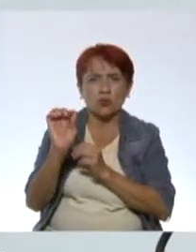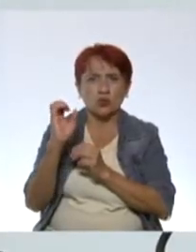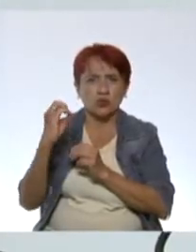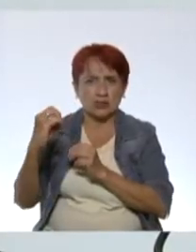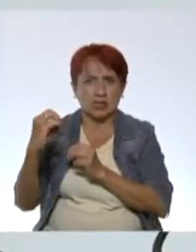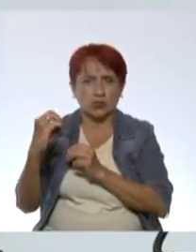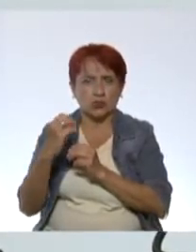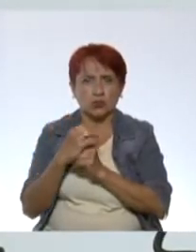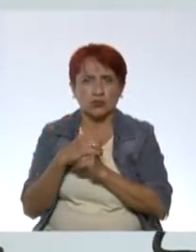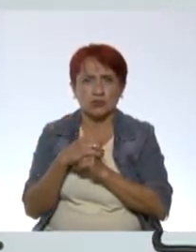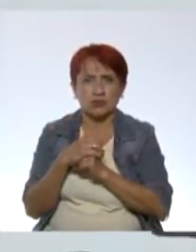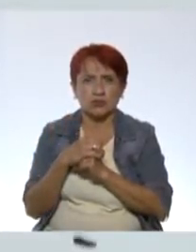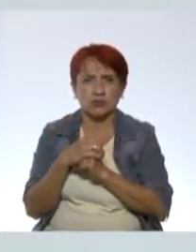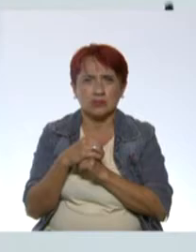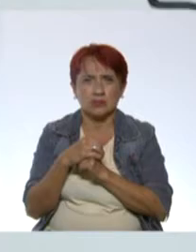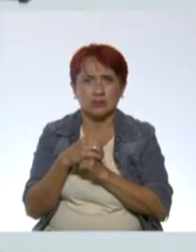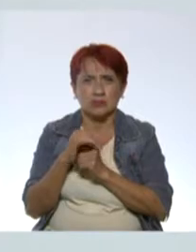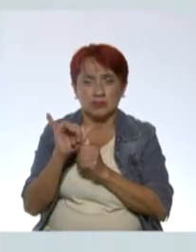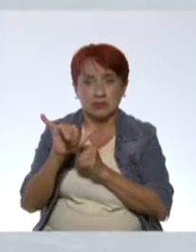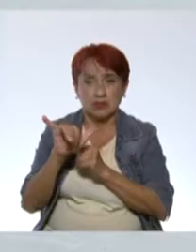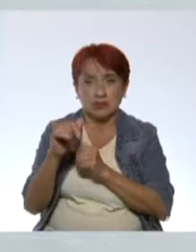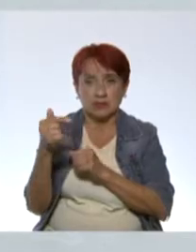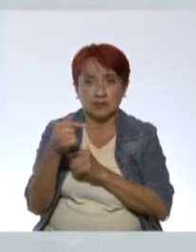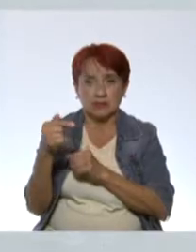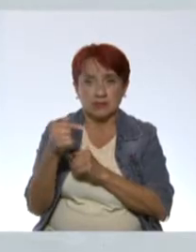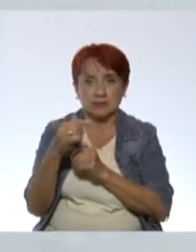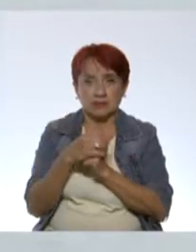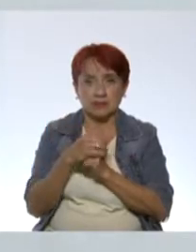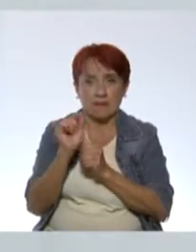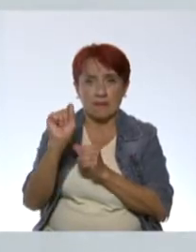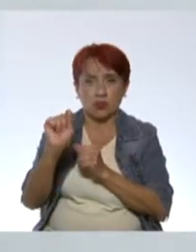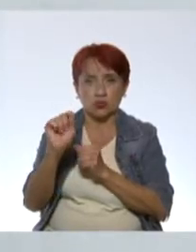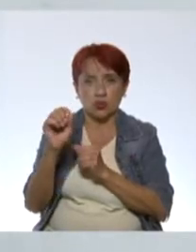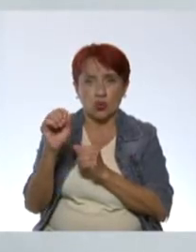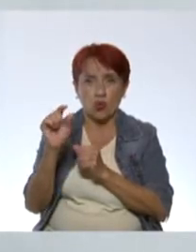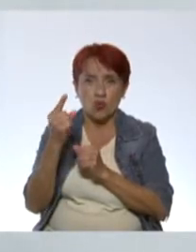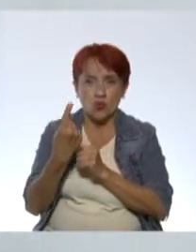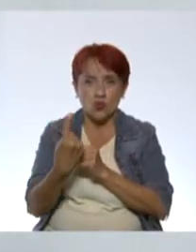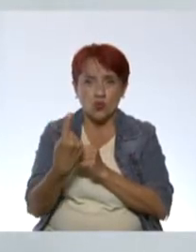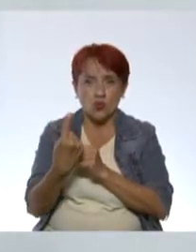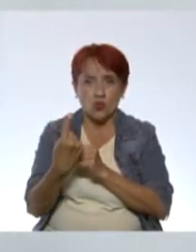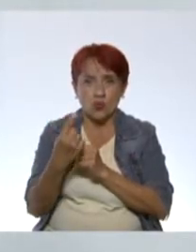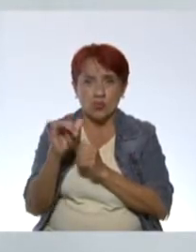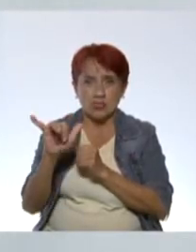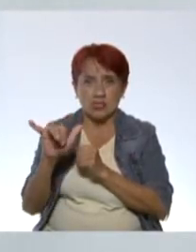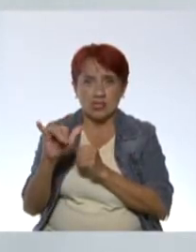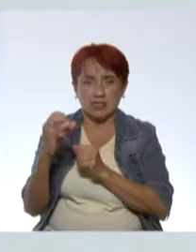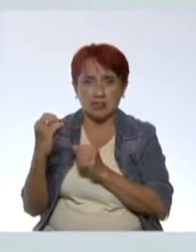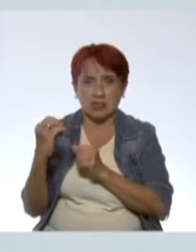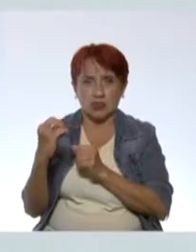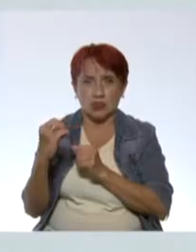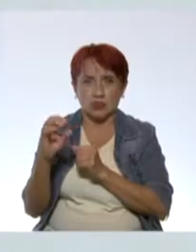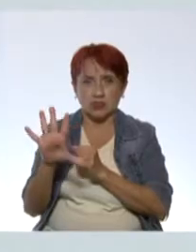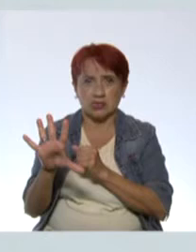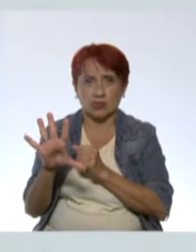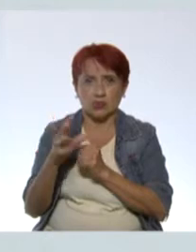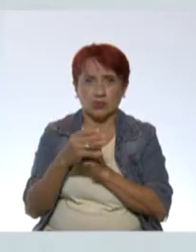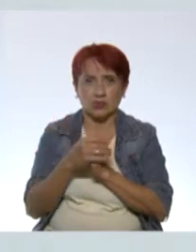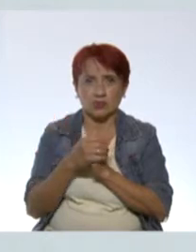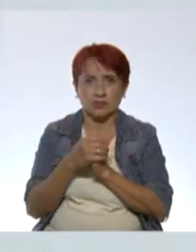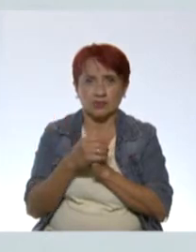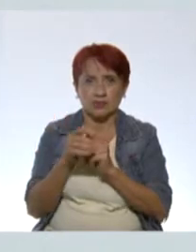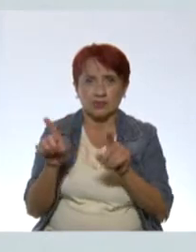el punto 0. Entonces decimos y menos mi punto 1 sería mi y0, sería